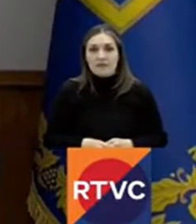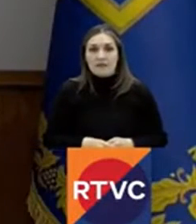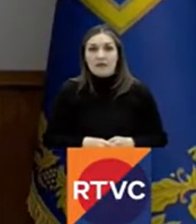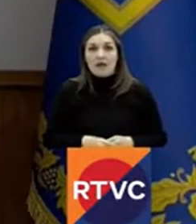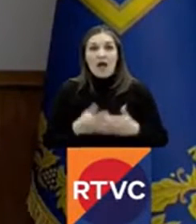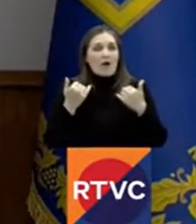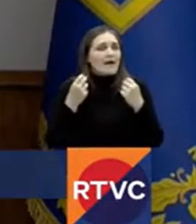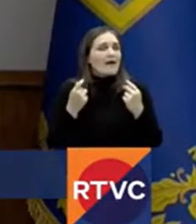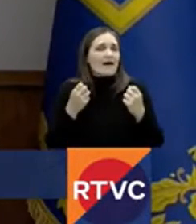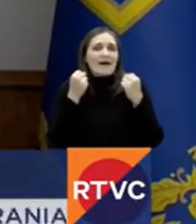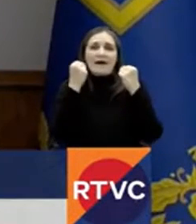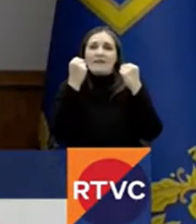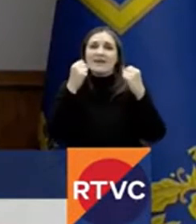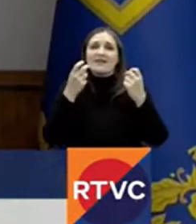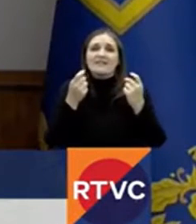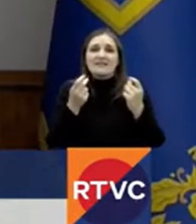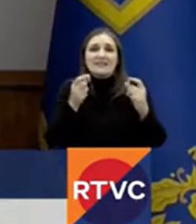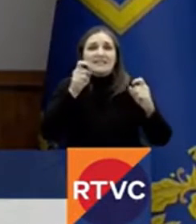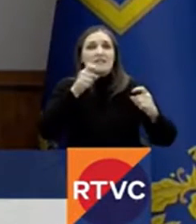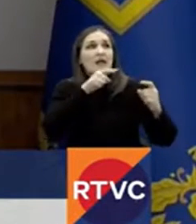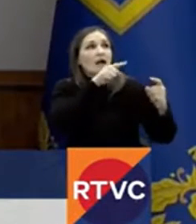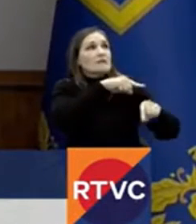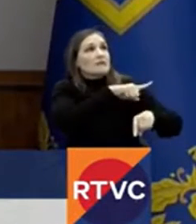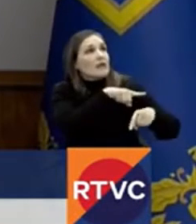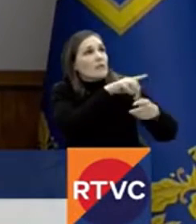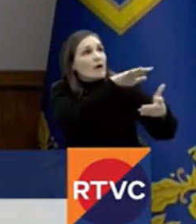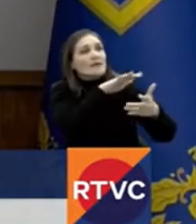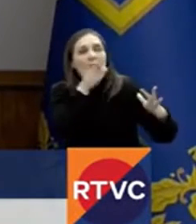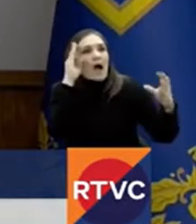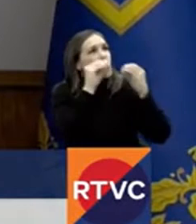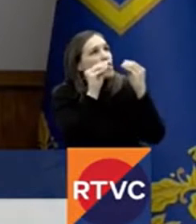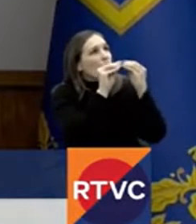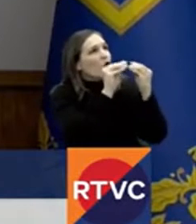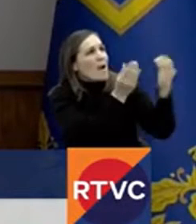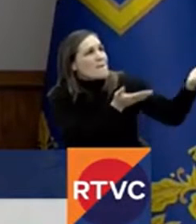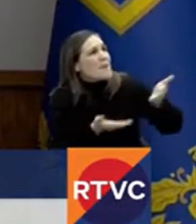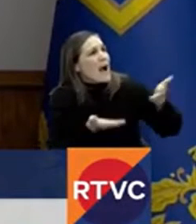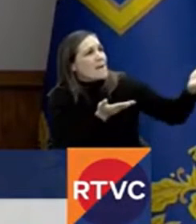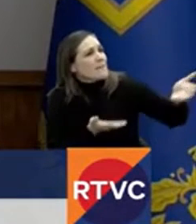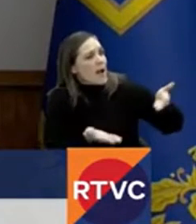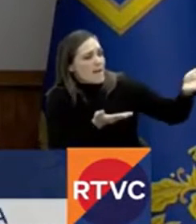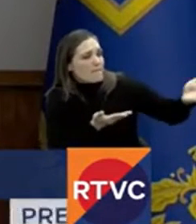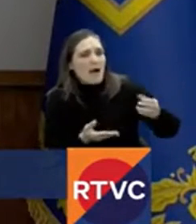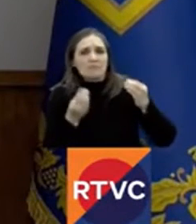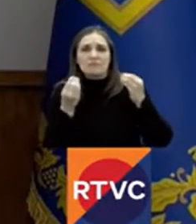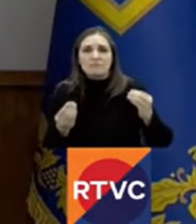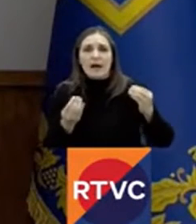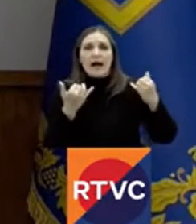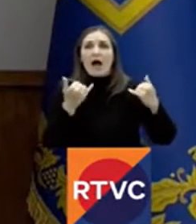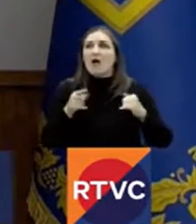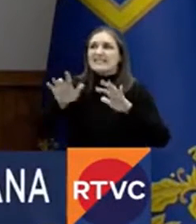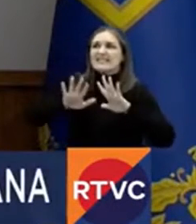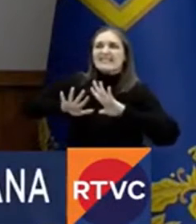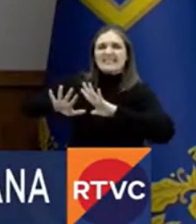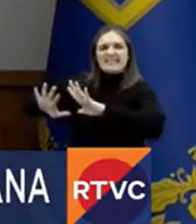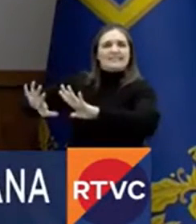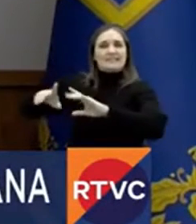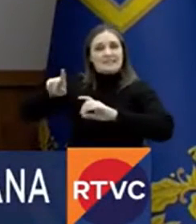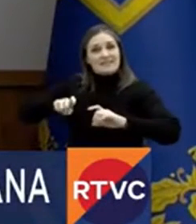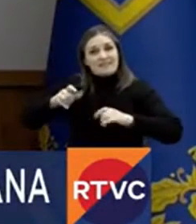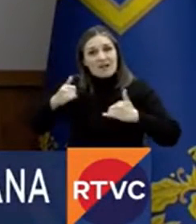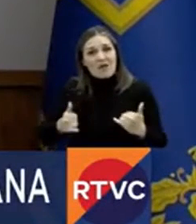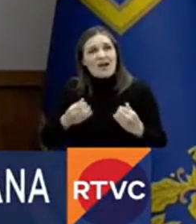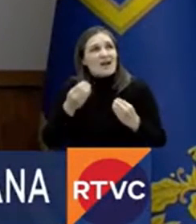prisa, necesitamos velocidad en nuestros acuerdos, velocidad de las decisiones para limitar el potencial ruso. No hay otra